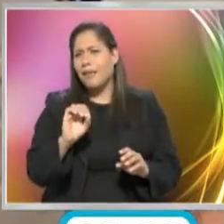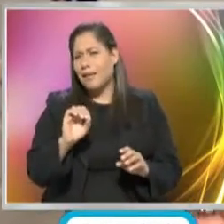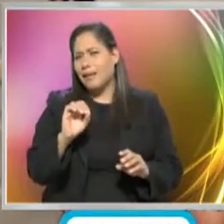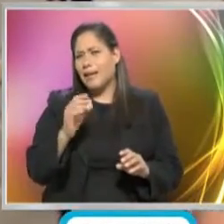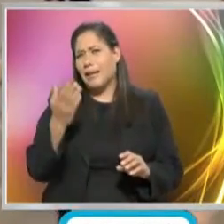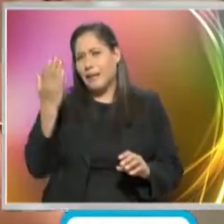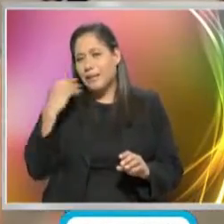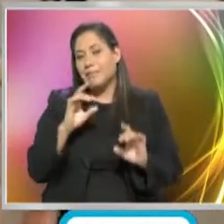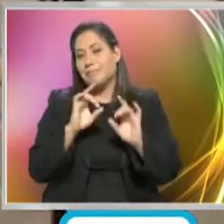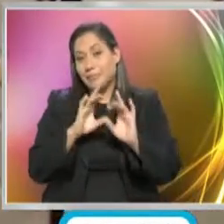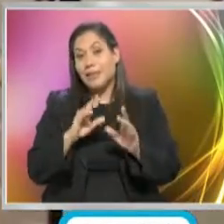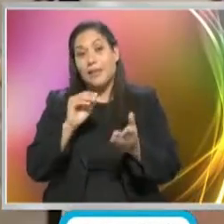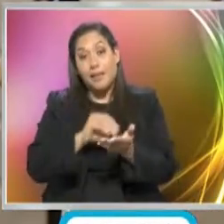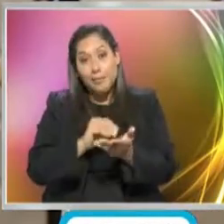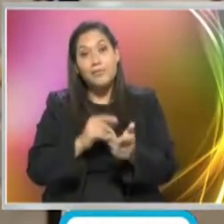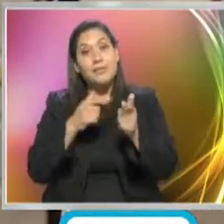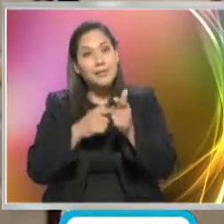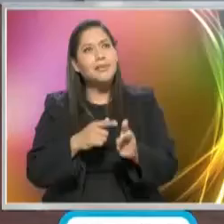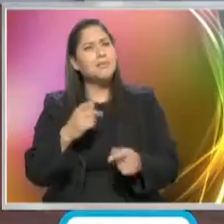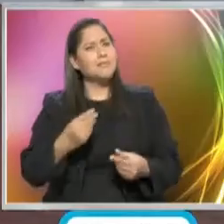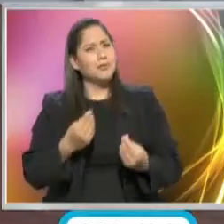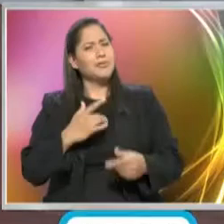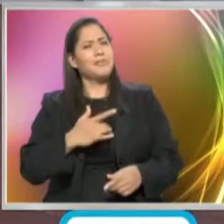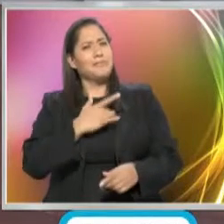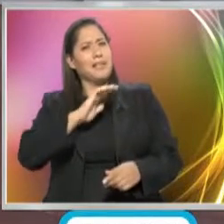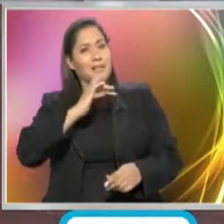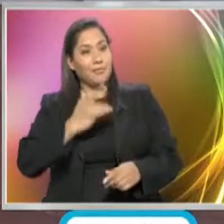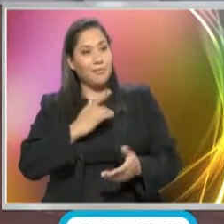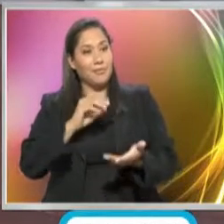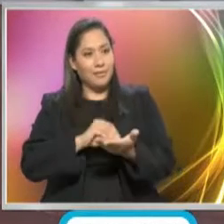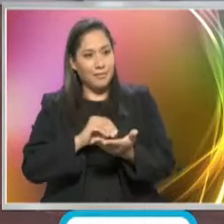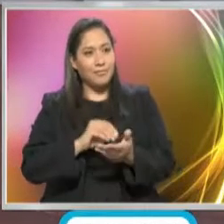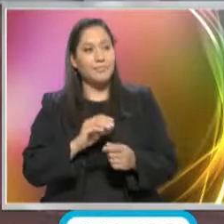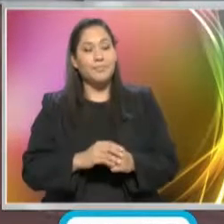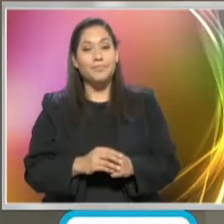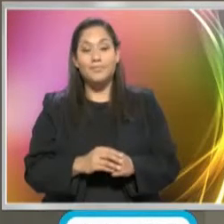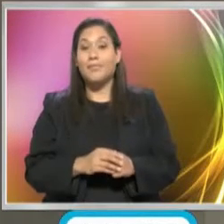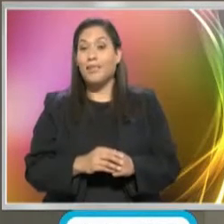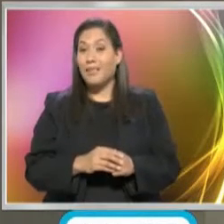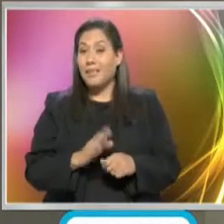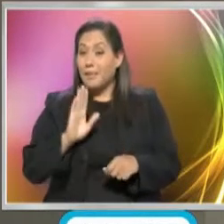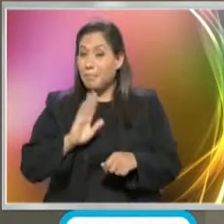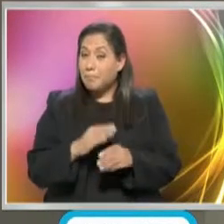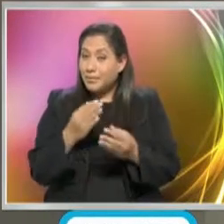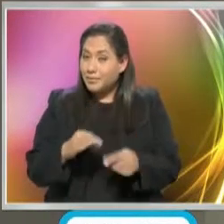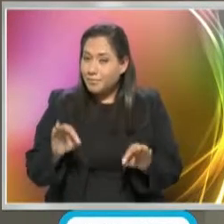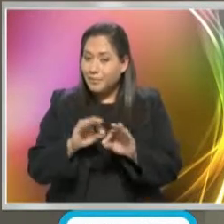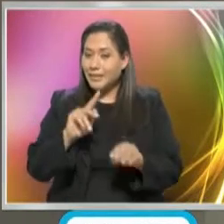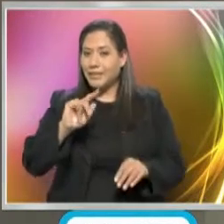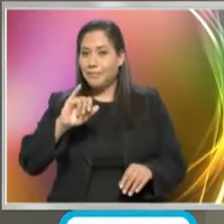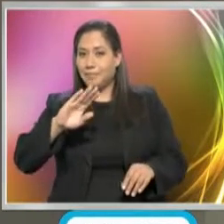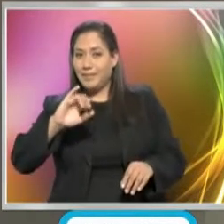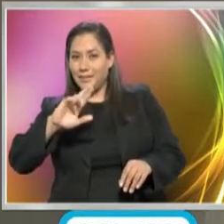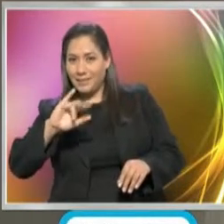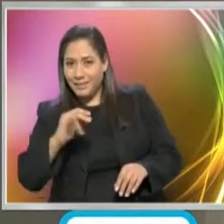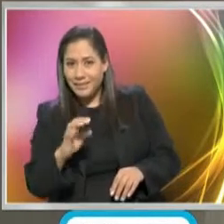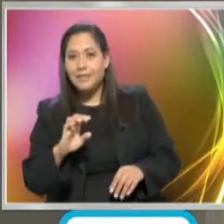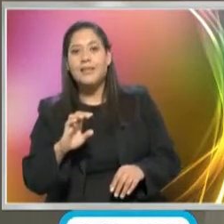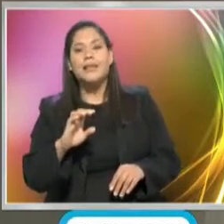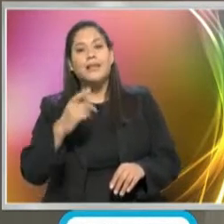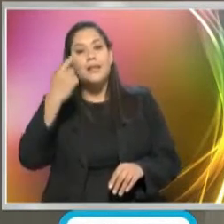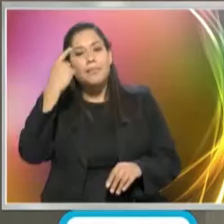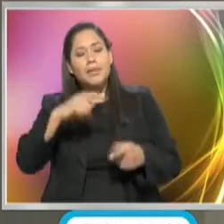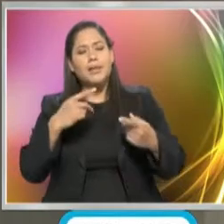algún momento fue y sigue siendo para muchos. Y uno de los parteaguas más importantes de Timbiriche estaban dedicados